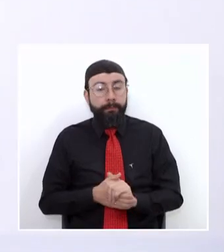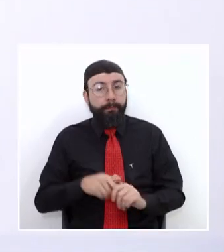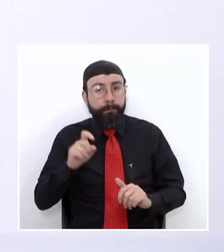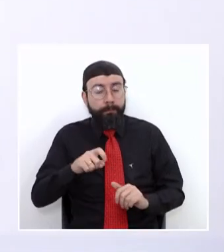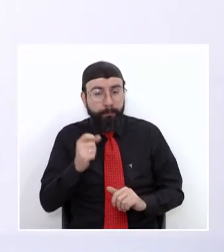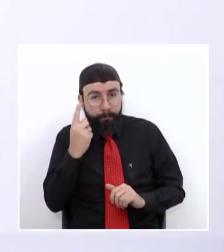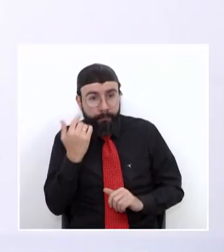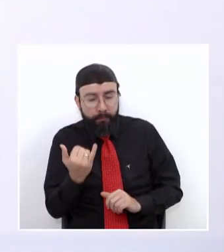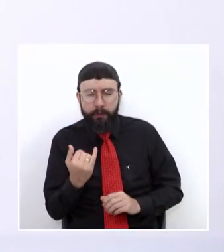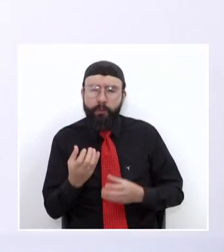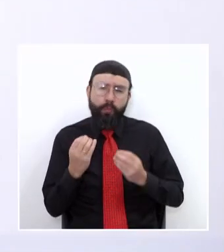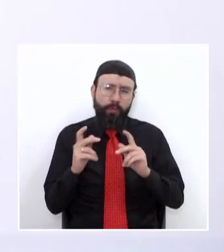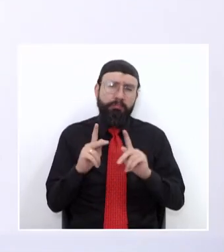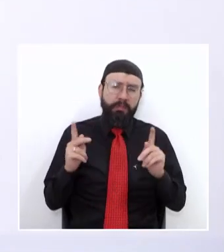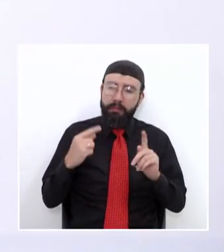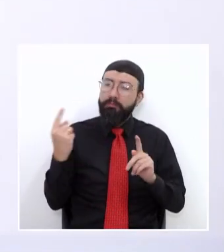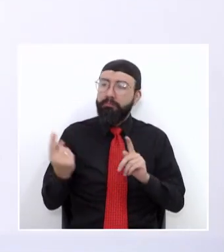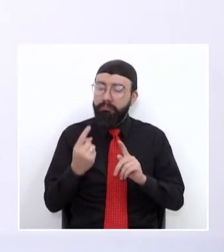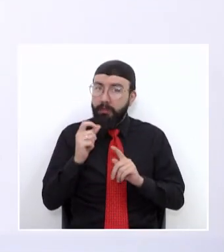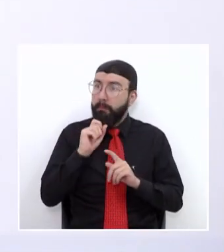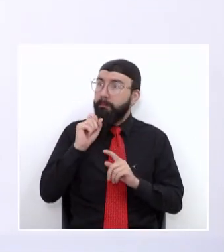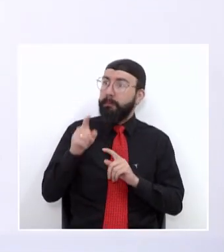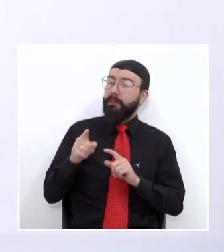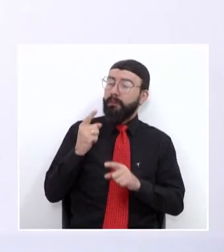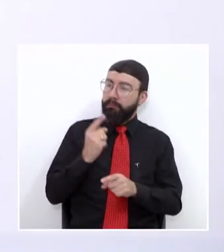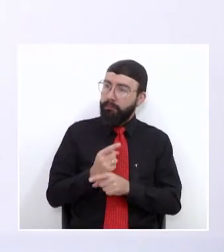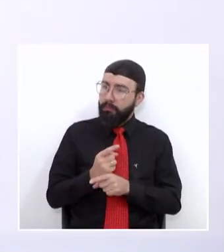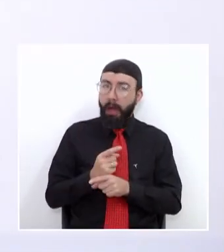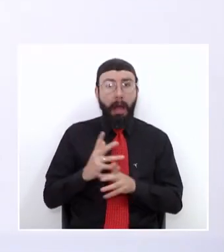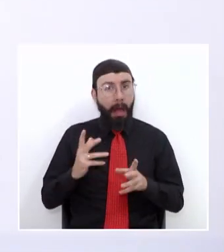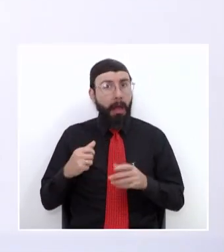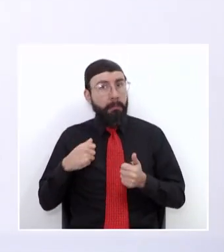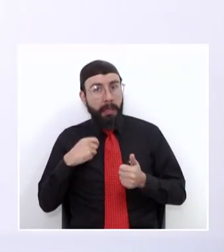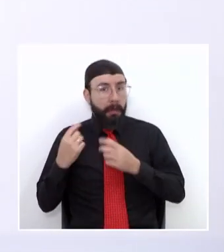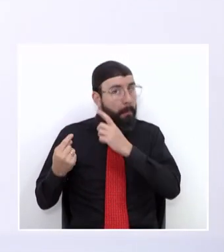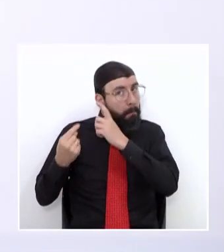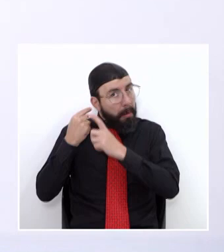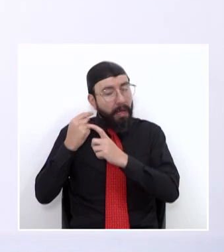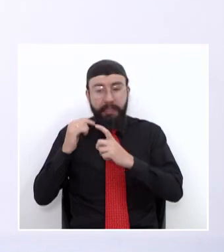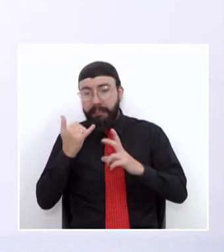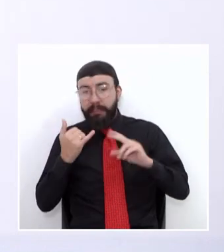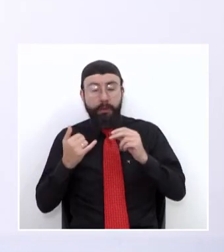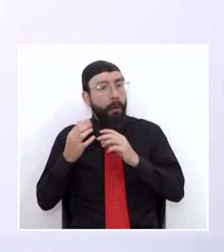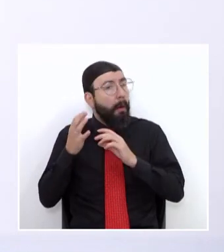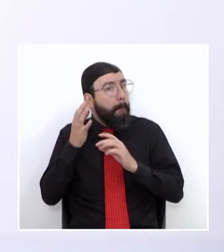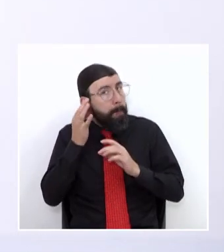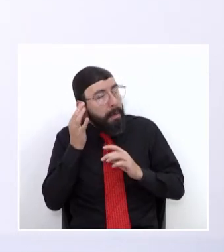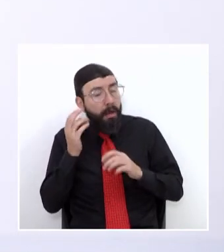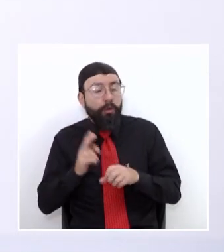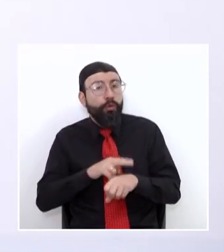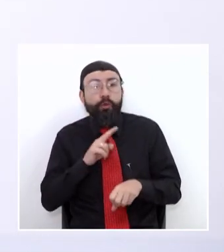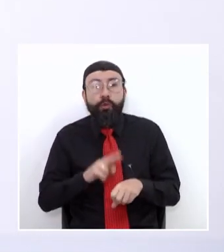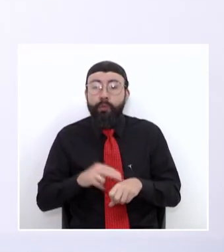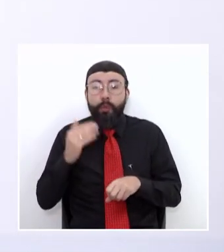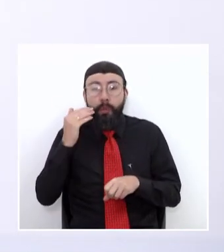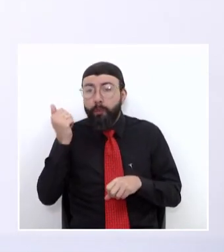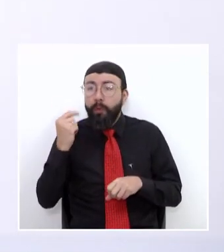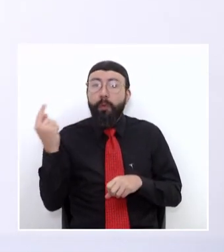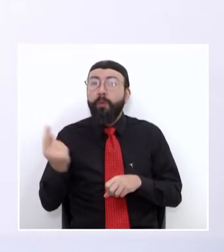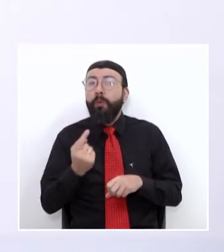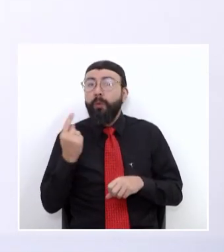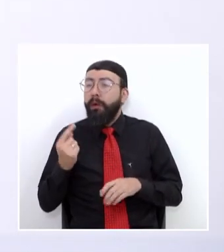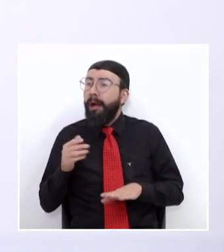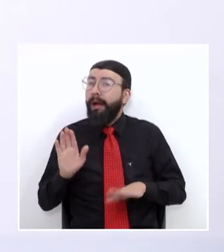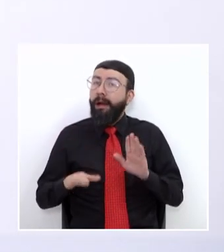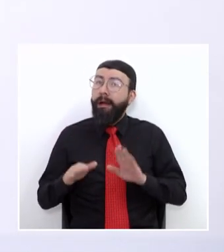creo que a muchas personas les surge la pregunta de, entonces, ¿es bueno perforarme? ¿No es bueno? El aretico normal que utilizan, pues, desde la